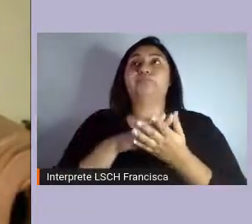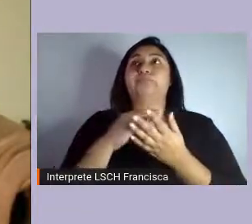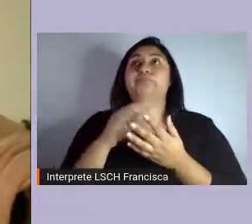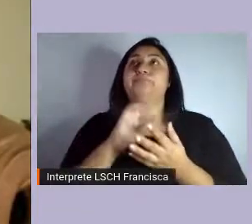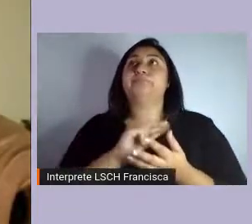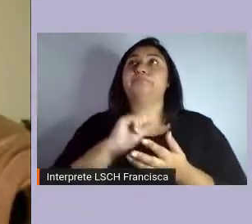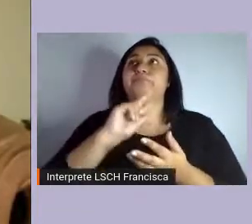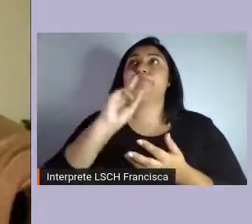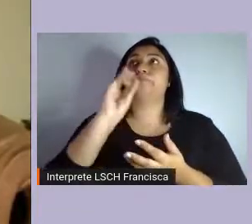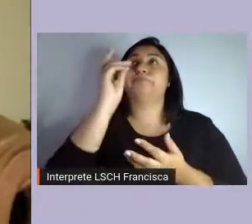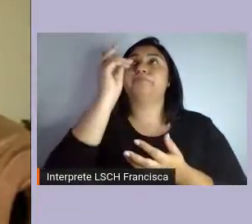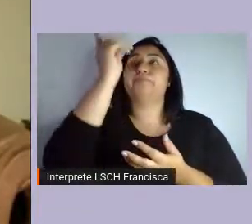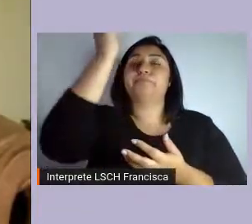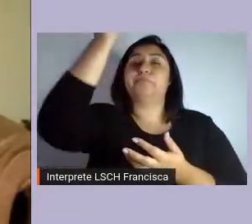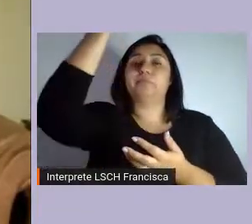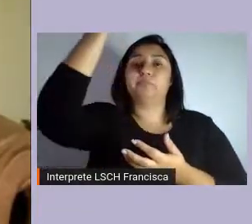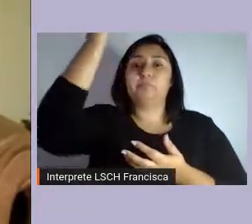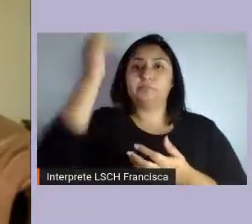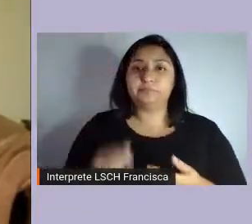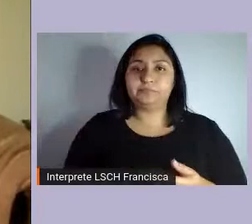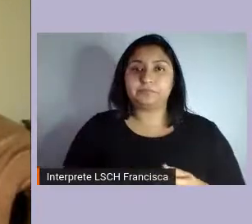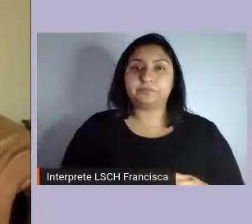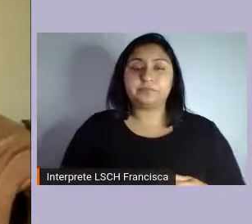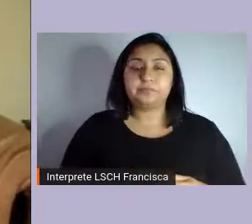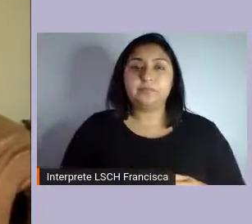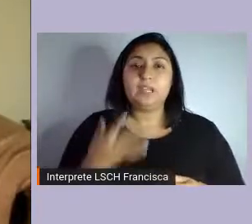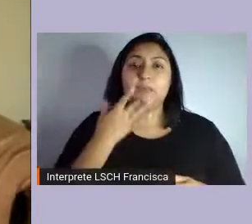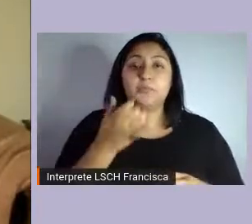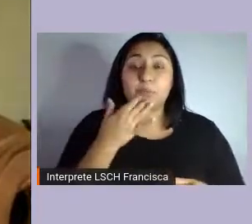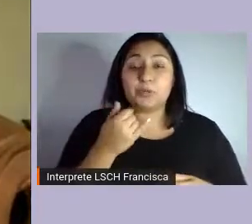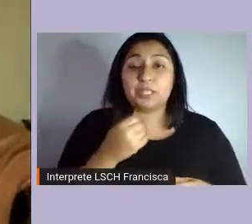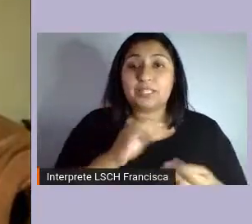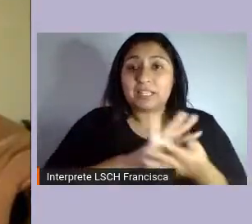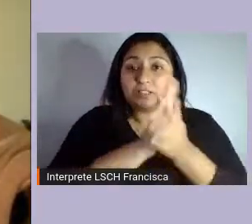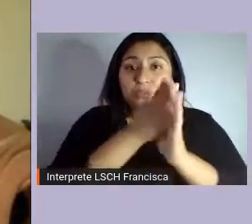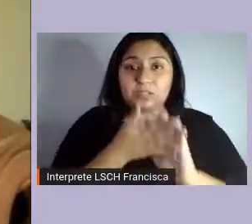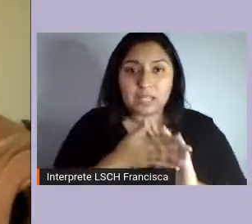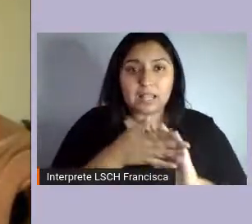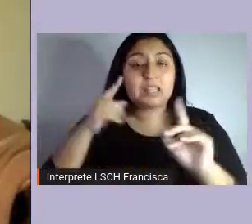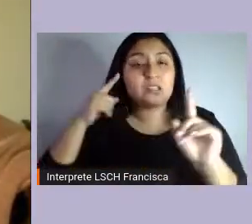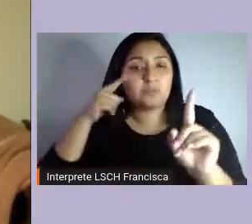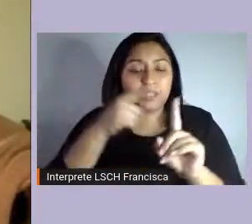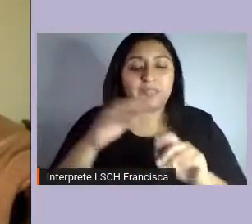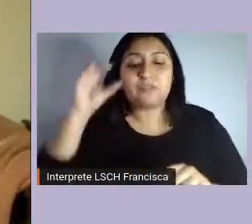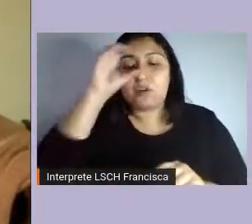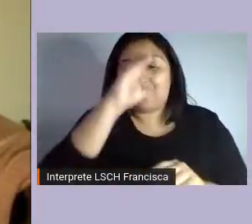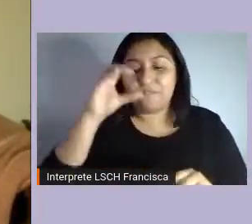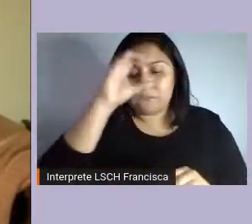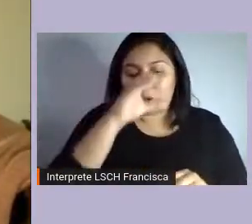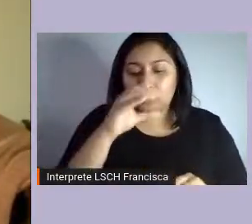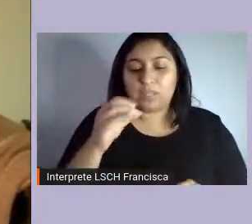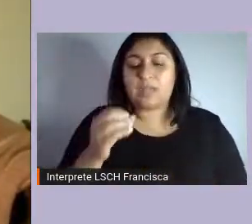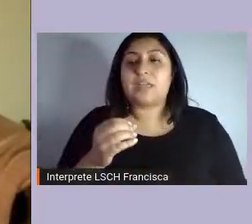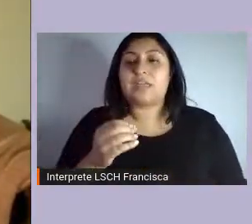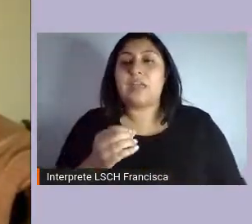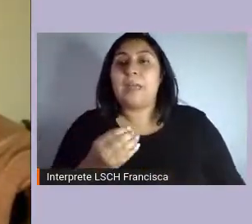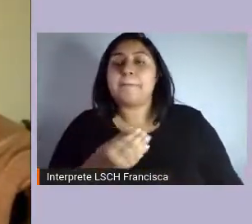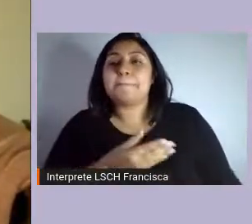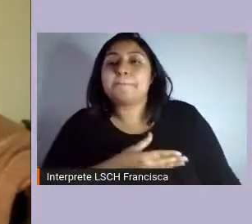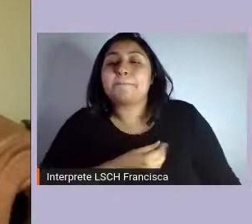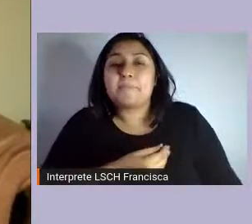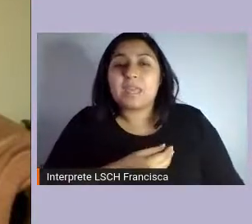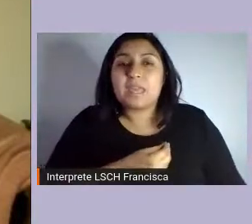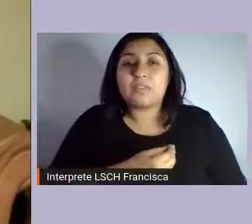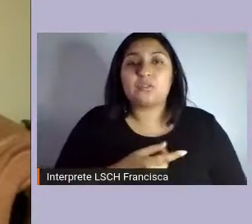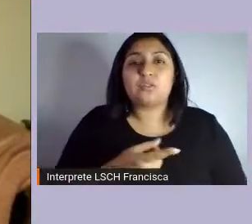autobiografía? Bueno, porque ahí está ella en plenitud, ahí está su intención, su búsqueda, sus requemores, y no